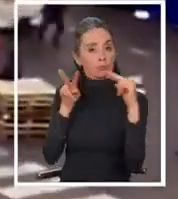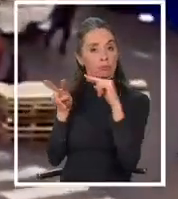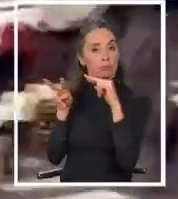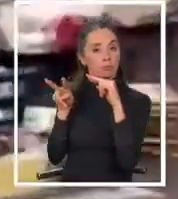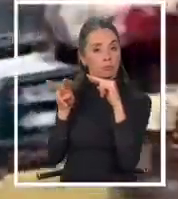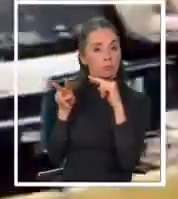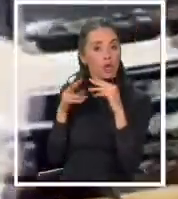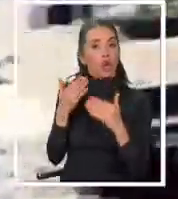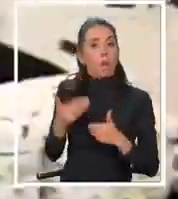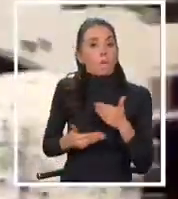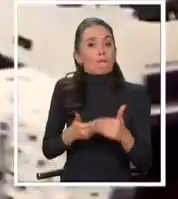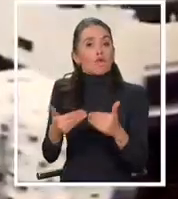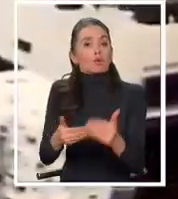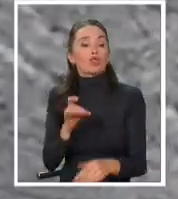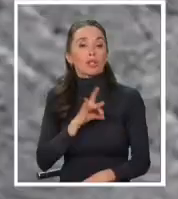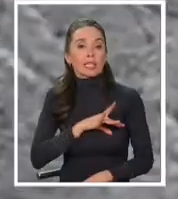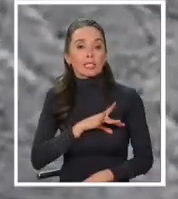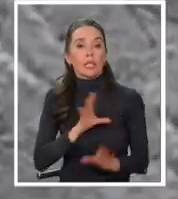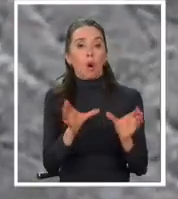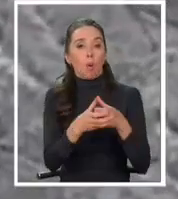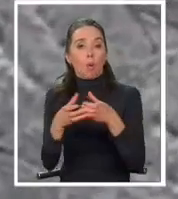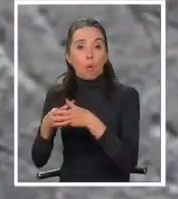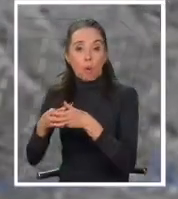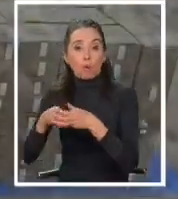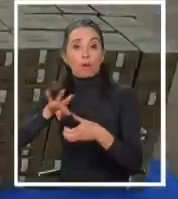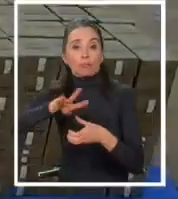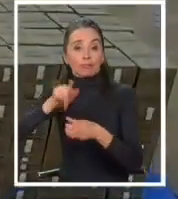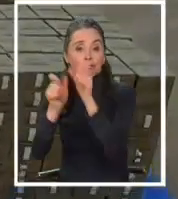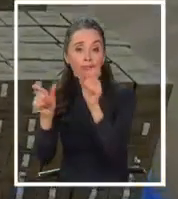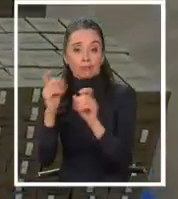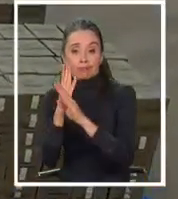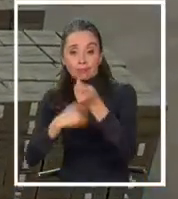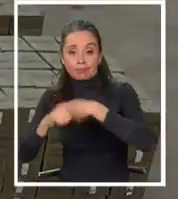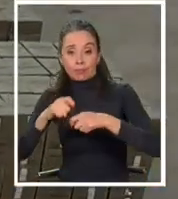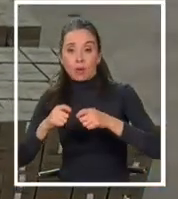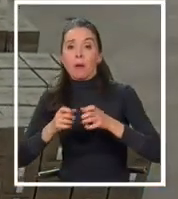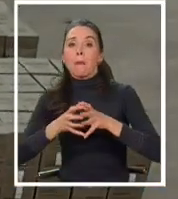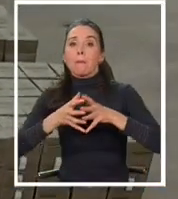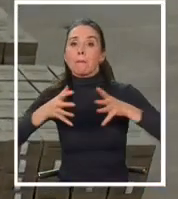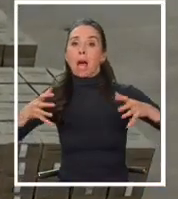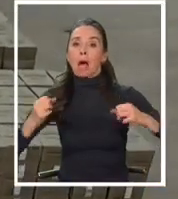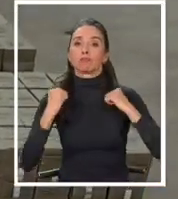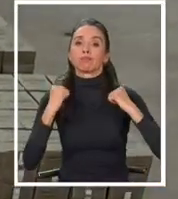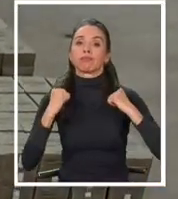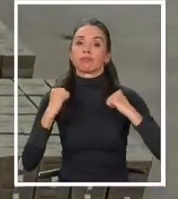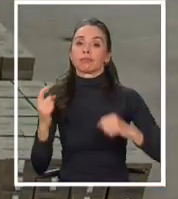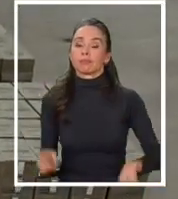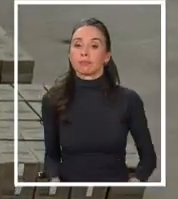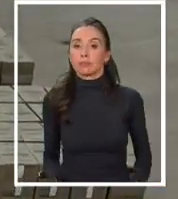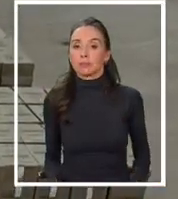el eventual funcionamiento en Chile de organizaciones criminales de mayor envergadura.